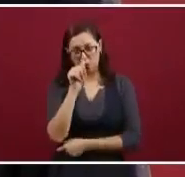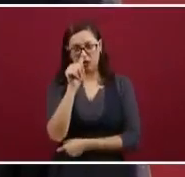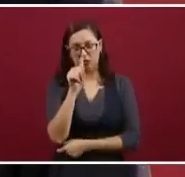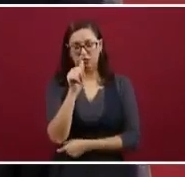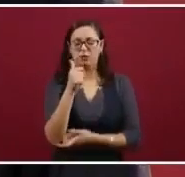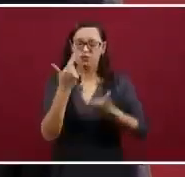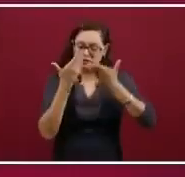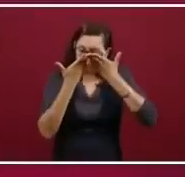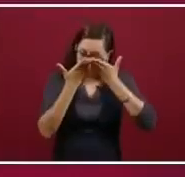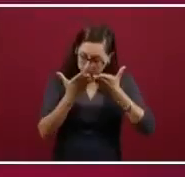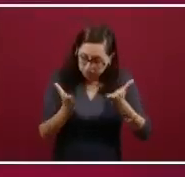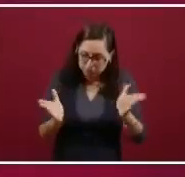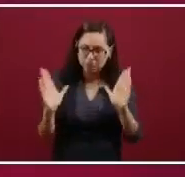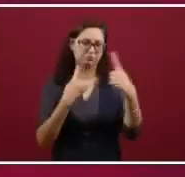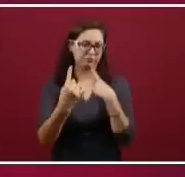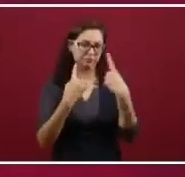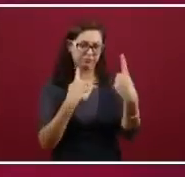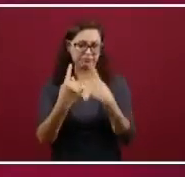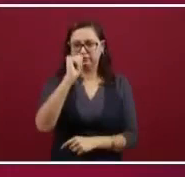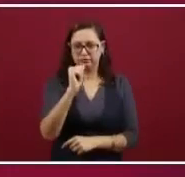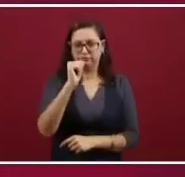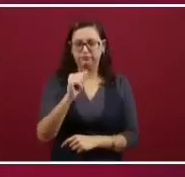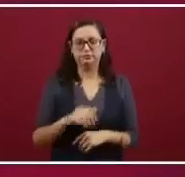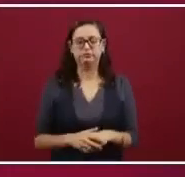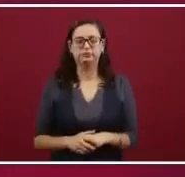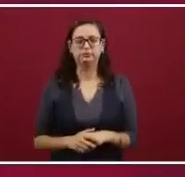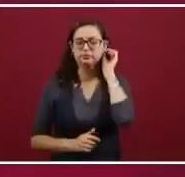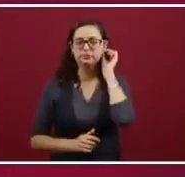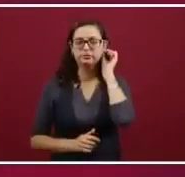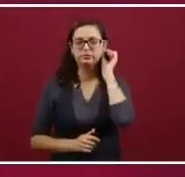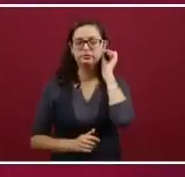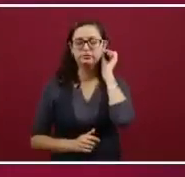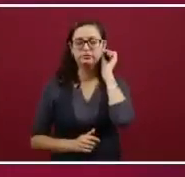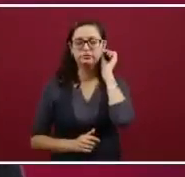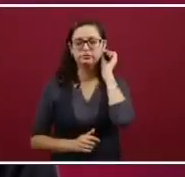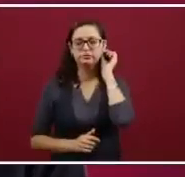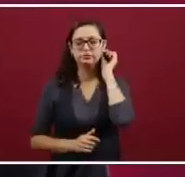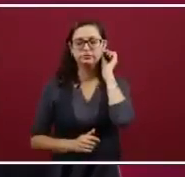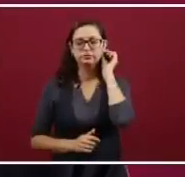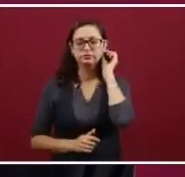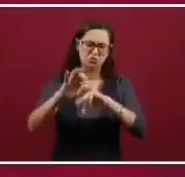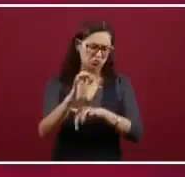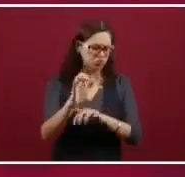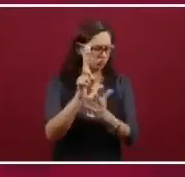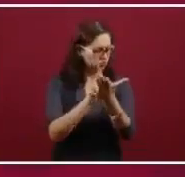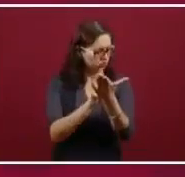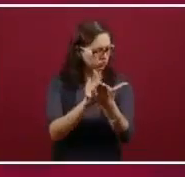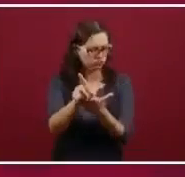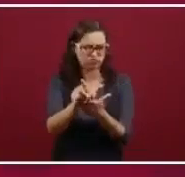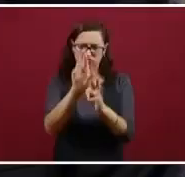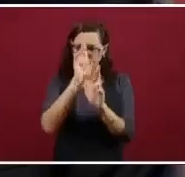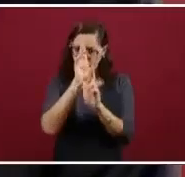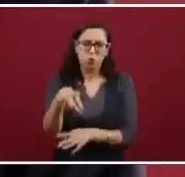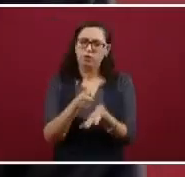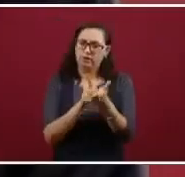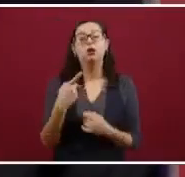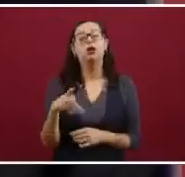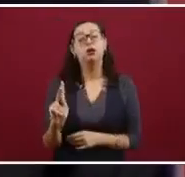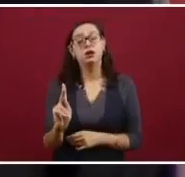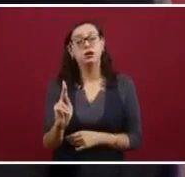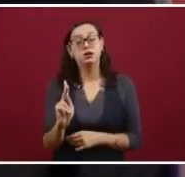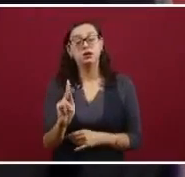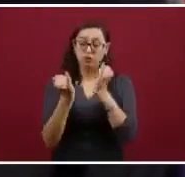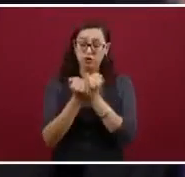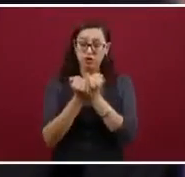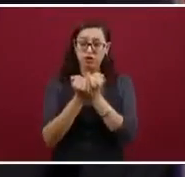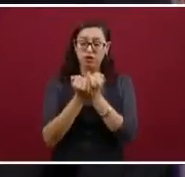están abiertas las puertas para el diálogo, para el acuerdo, y que están en su derecho de manifestarse, porque ese es un derecho que tienen, pero que al